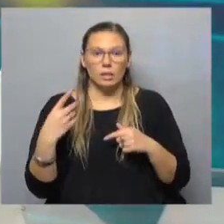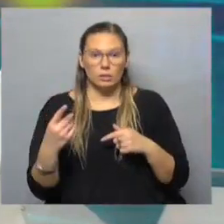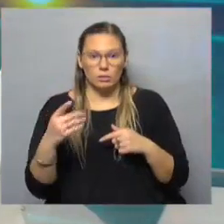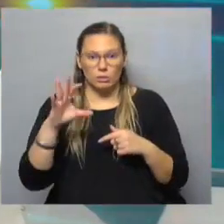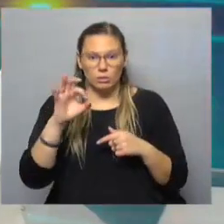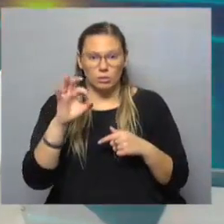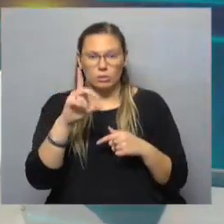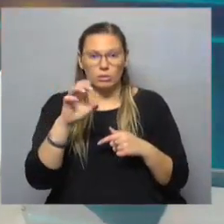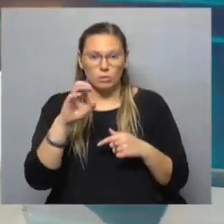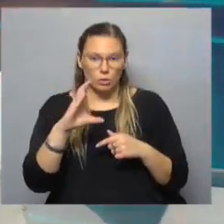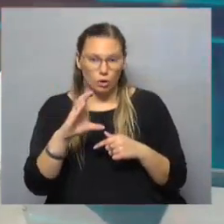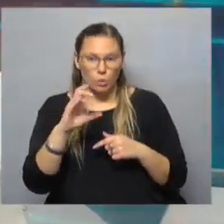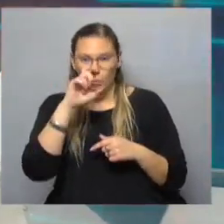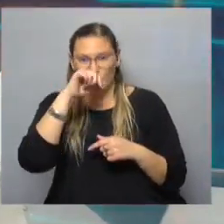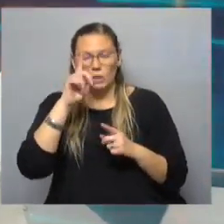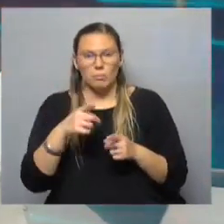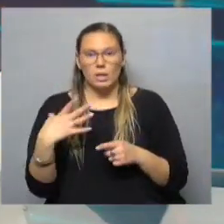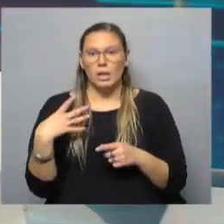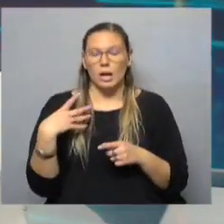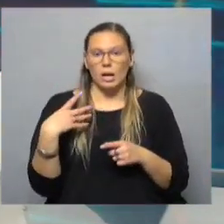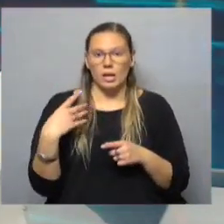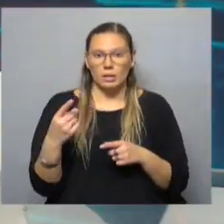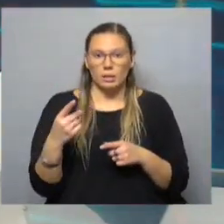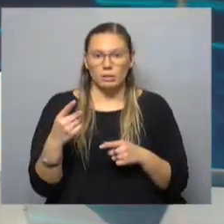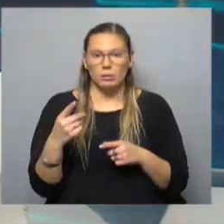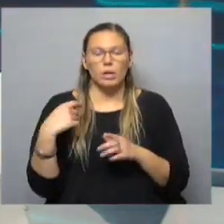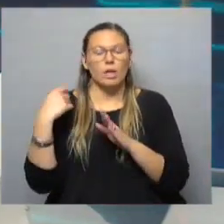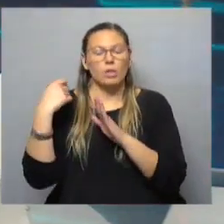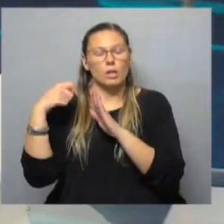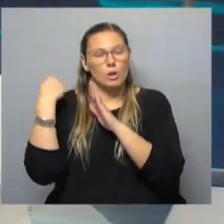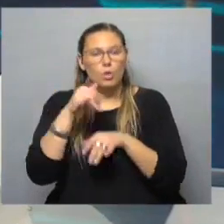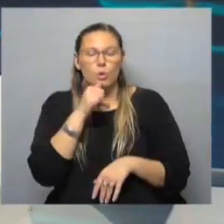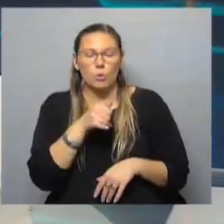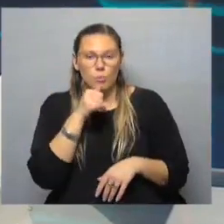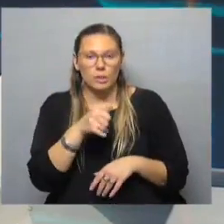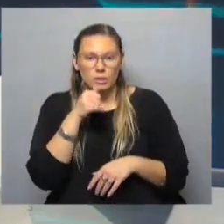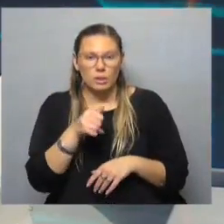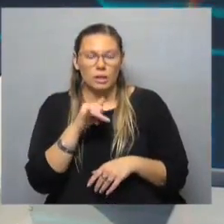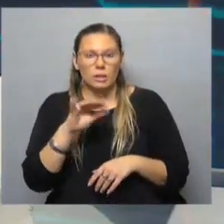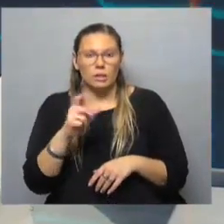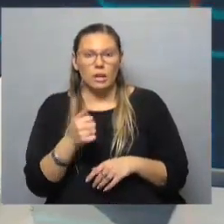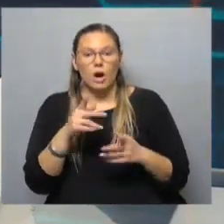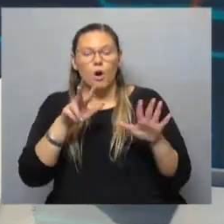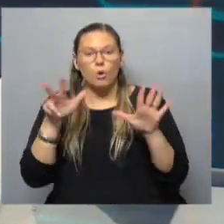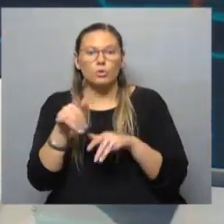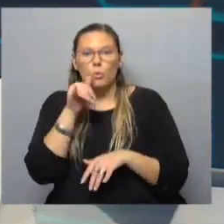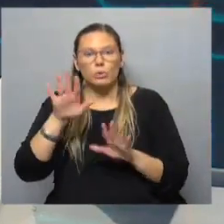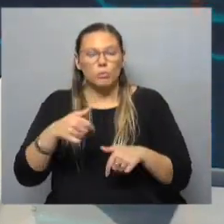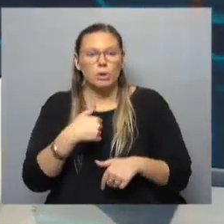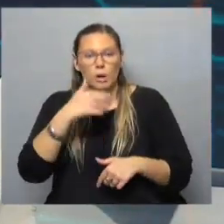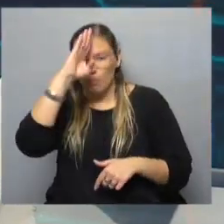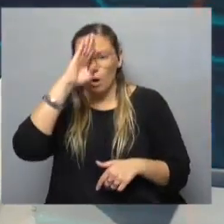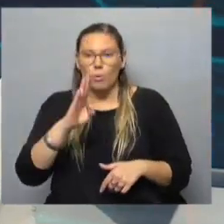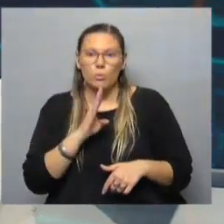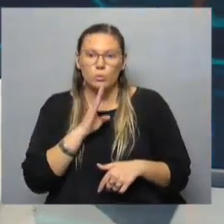Doc Montevideo y también a la directora del documental Ida. Bueno, Ocho Cuentos sobre mi Hipoacusia, perdón, tuvo su preestreno, pero